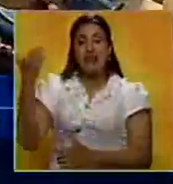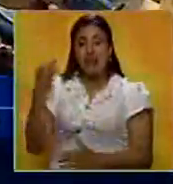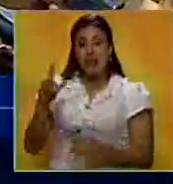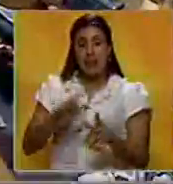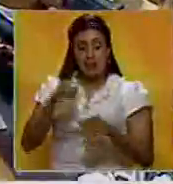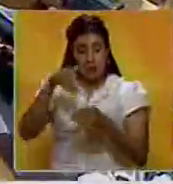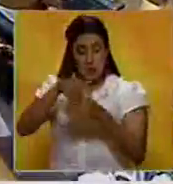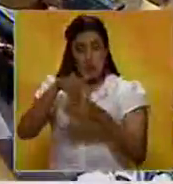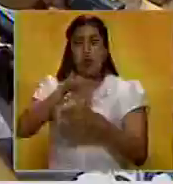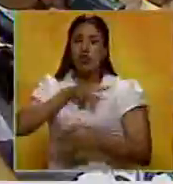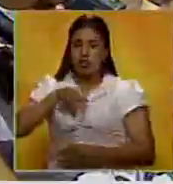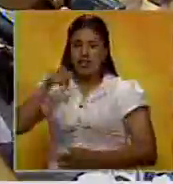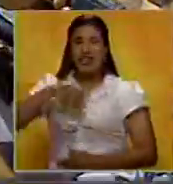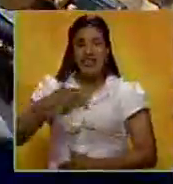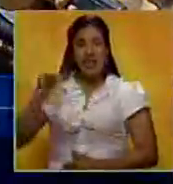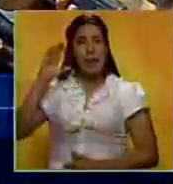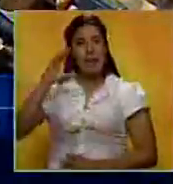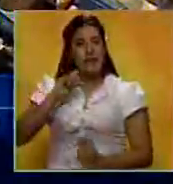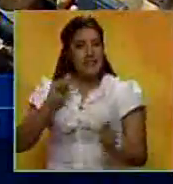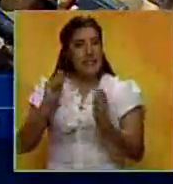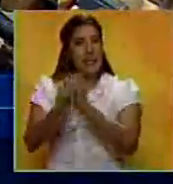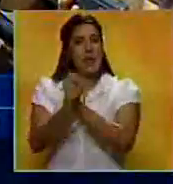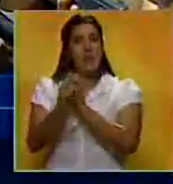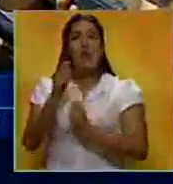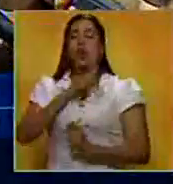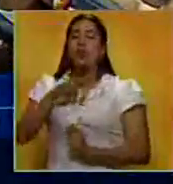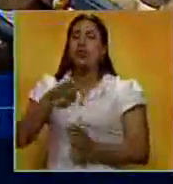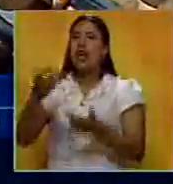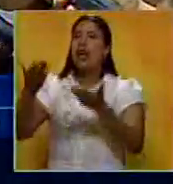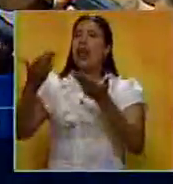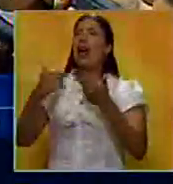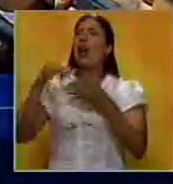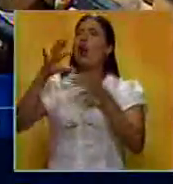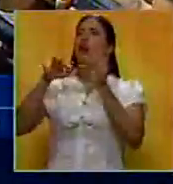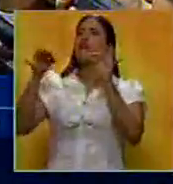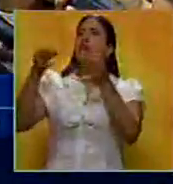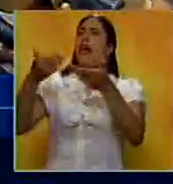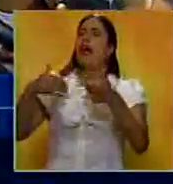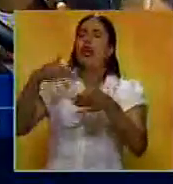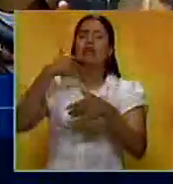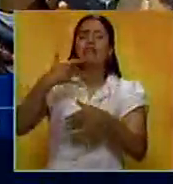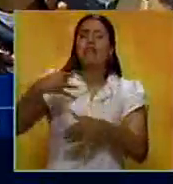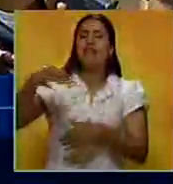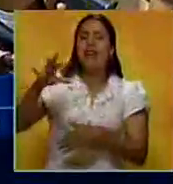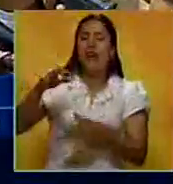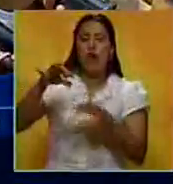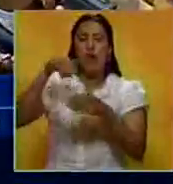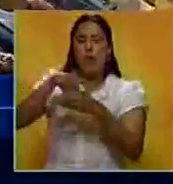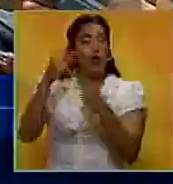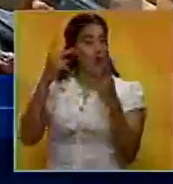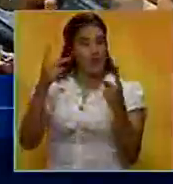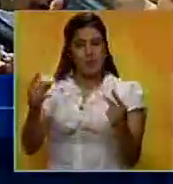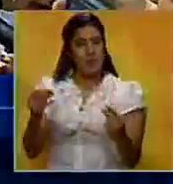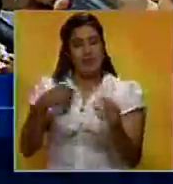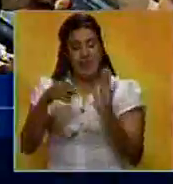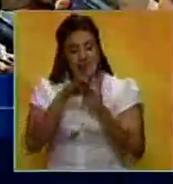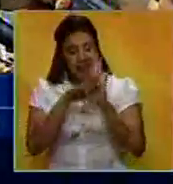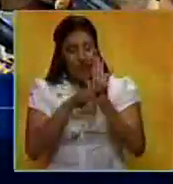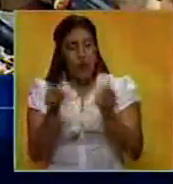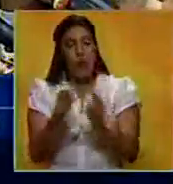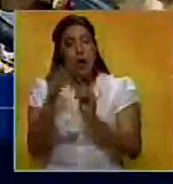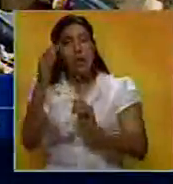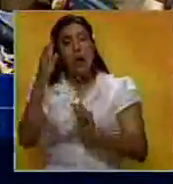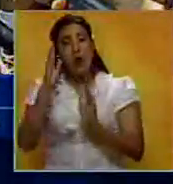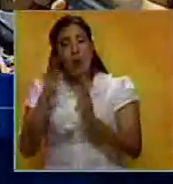del voto queremos que este país cambie y que no es un tema que nos regale la elección. Aquí hay unos puntos que están sobre la mesa, que son el programa